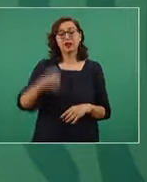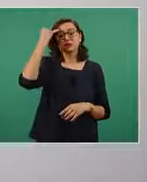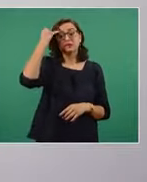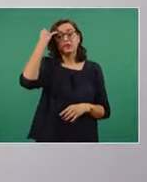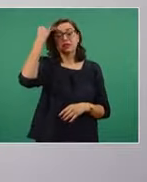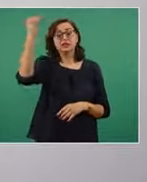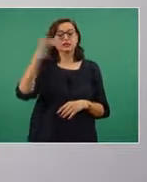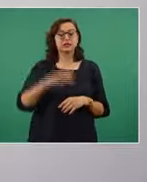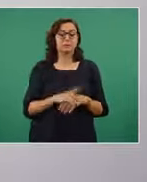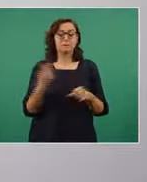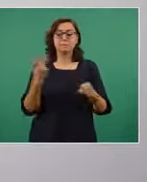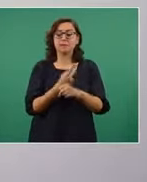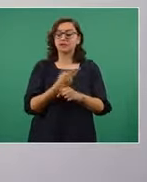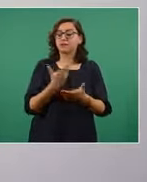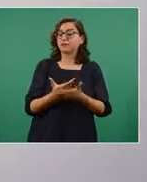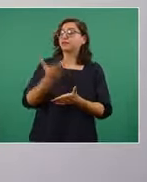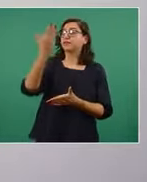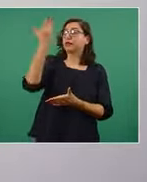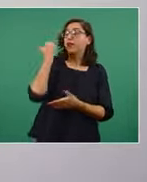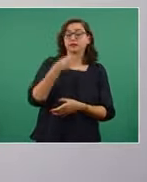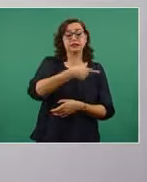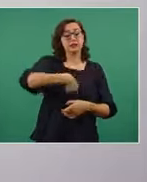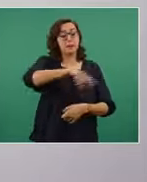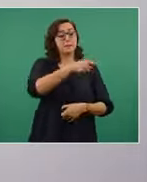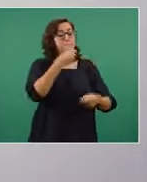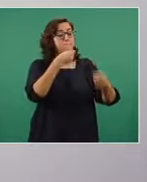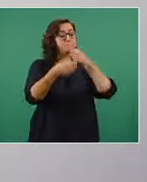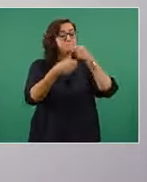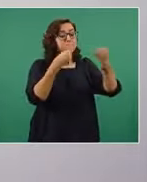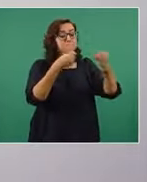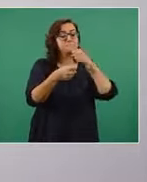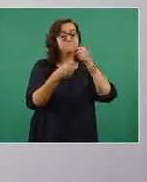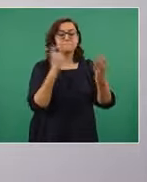algunos ganan hasta $1,000,000